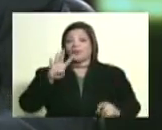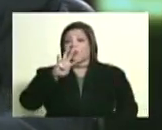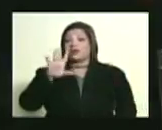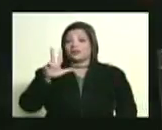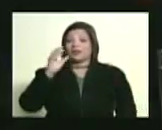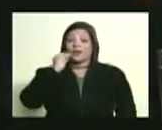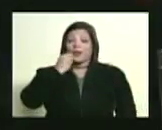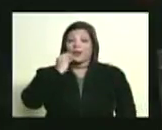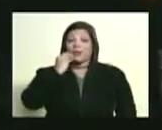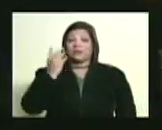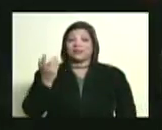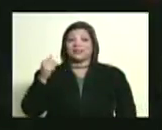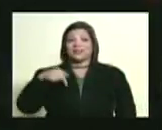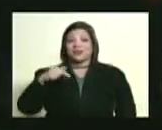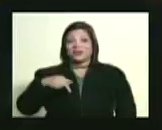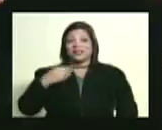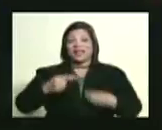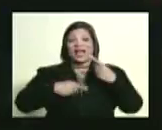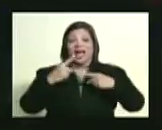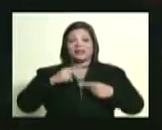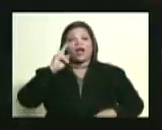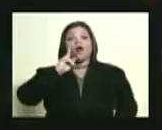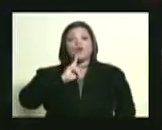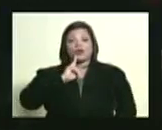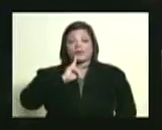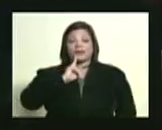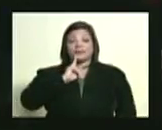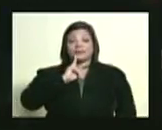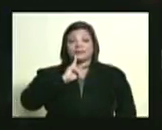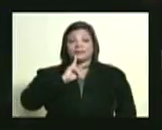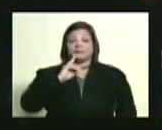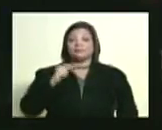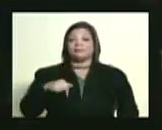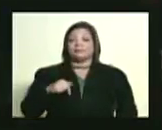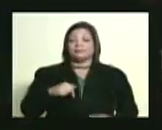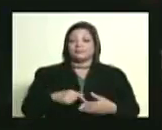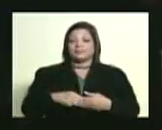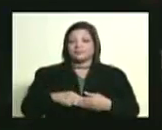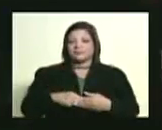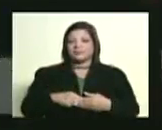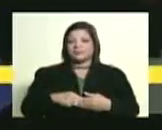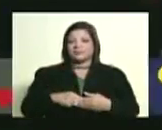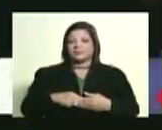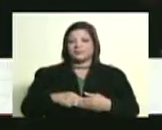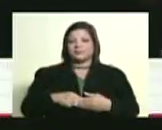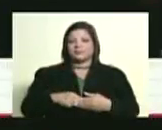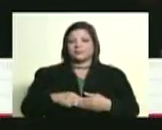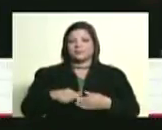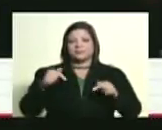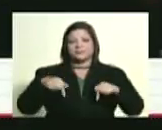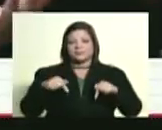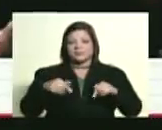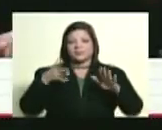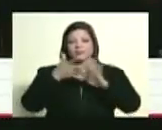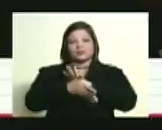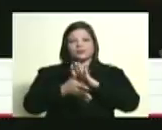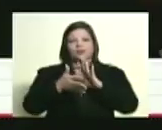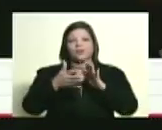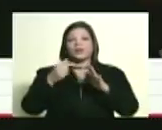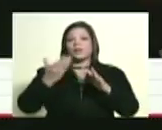joven. Y ahorita que estamos mencionando a Bolívar y vaya... digamos, la incidencia de nombrar